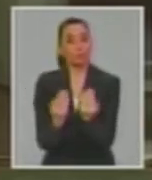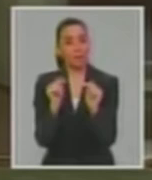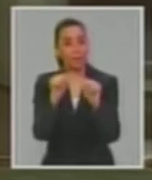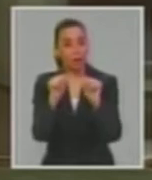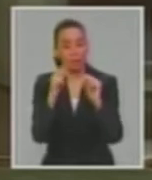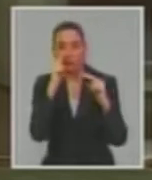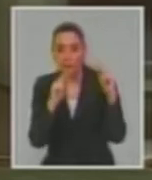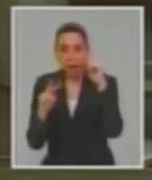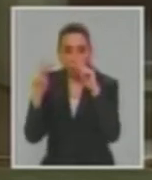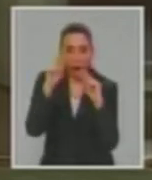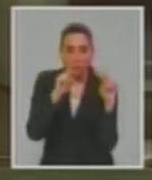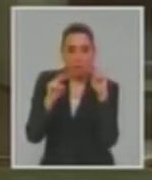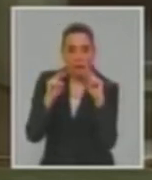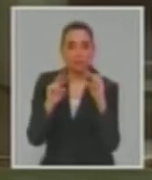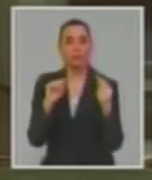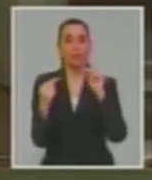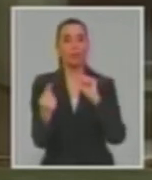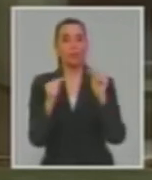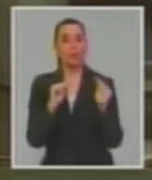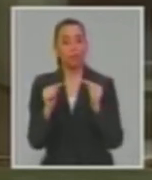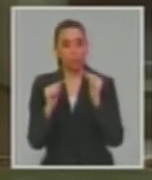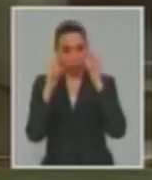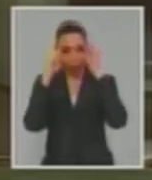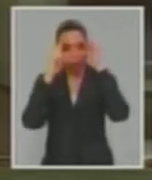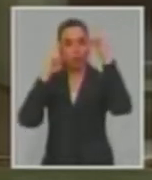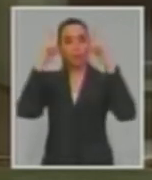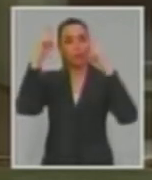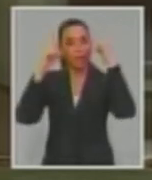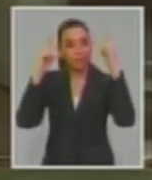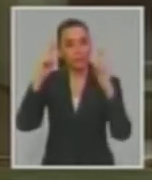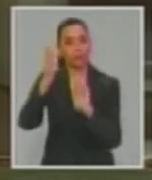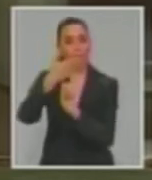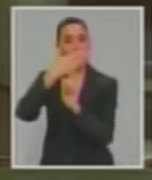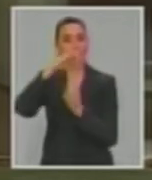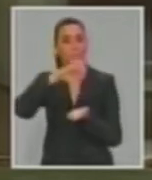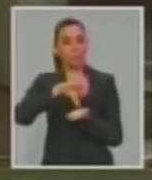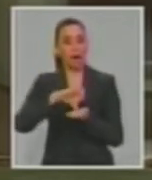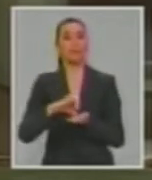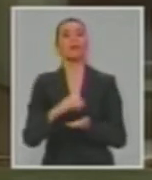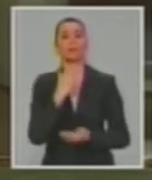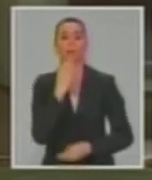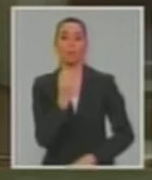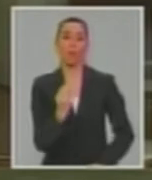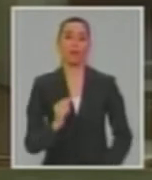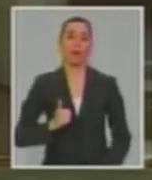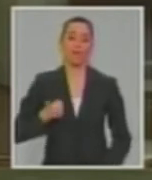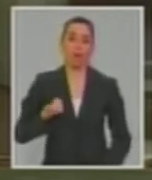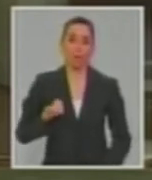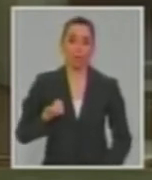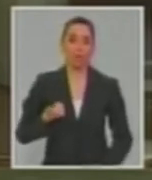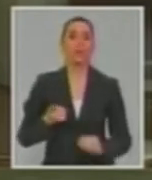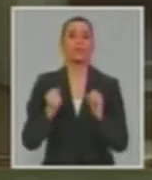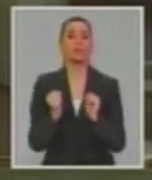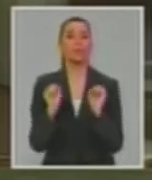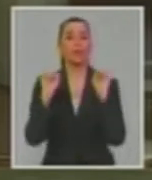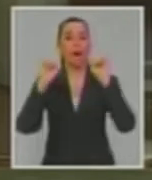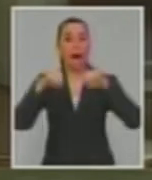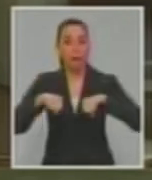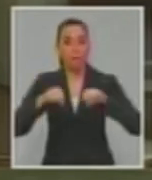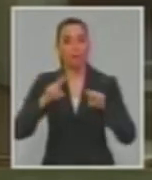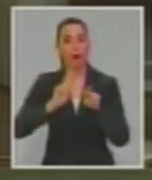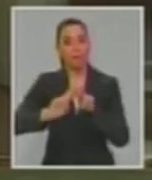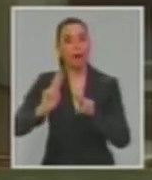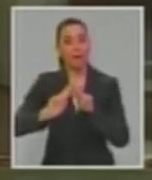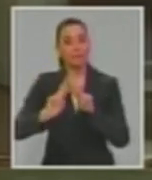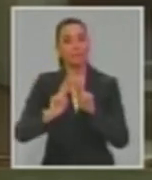un análisis y una discusión reflexiva, patriótica y de buena voluntad para poder aprobar e